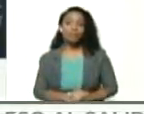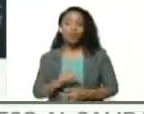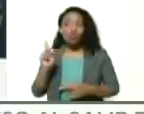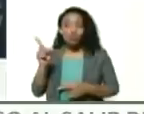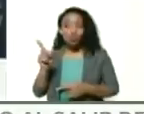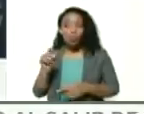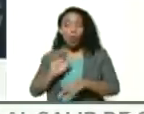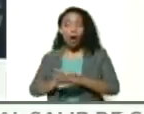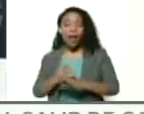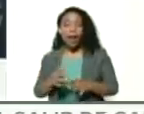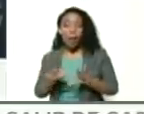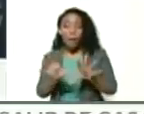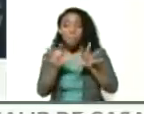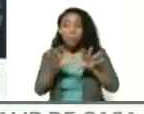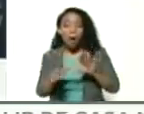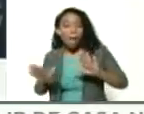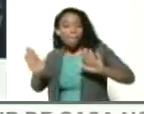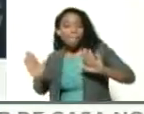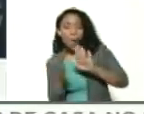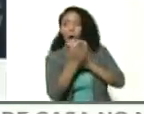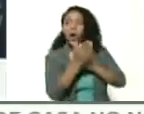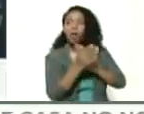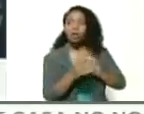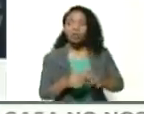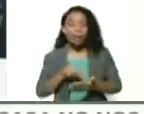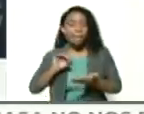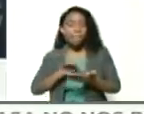coxis, por ese trasero.